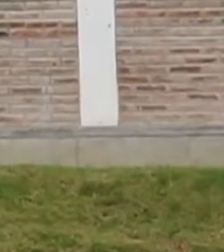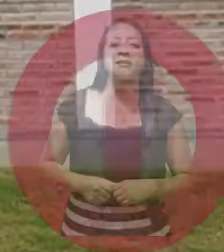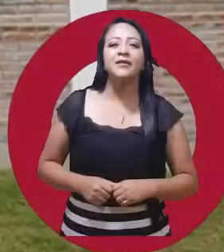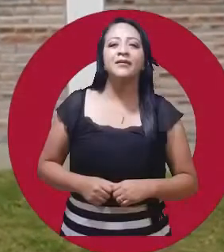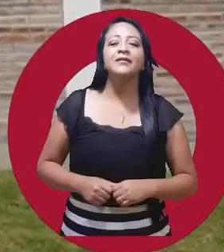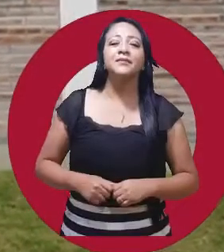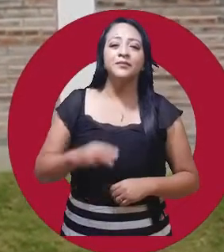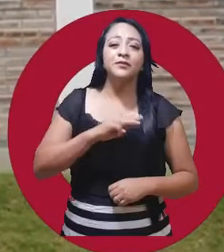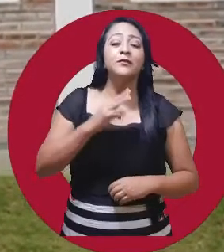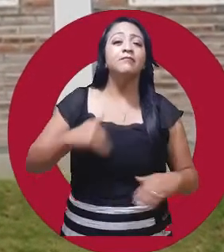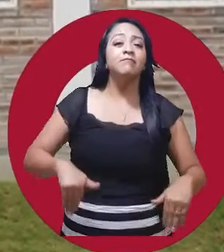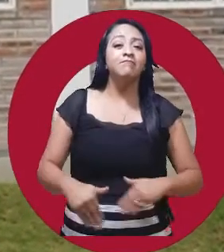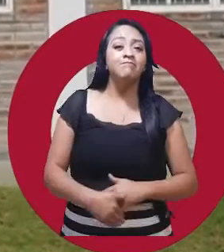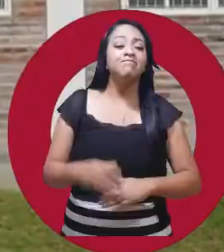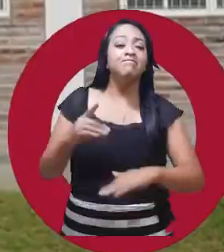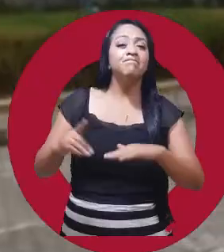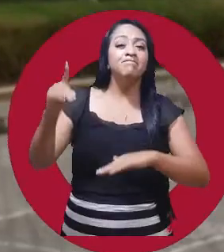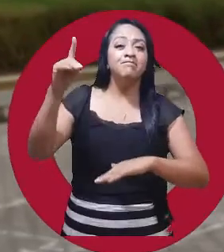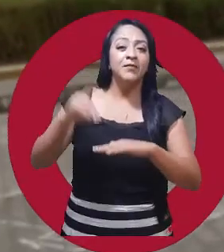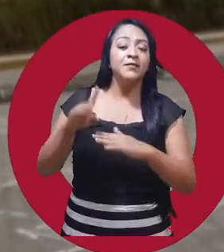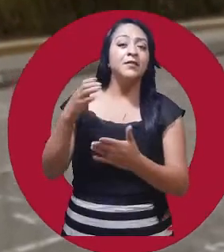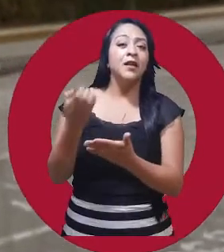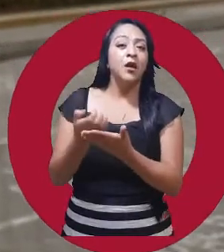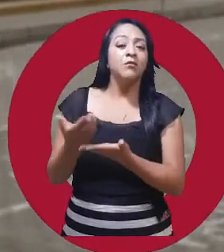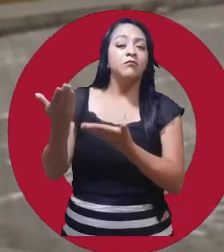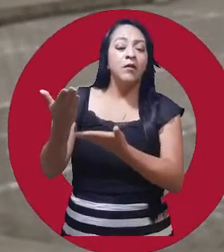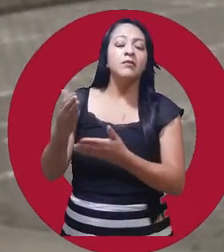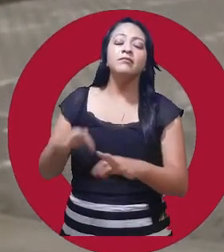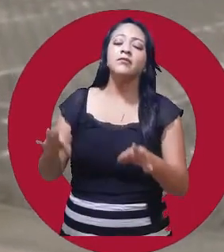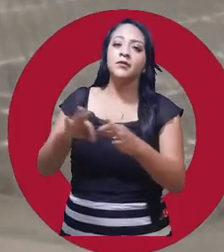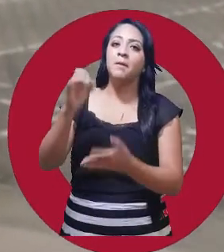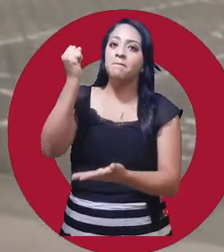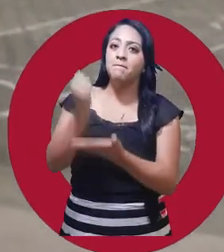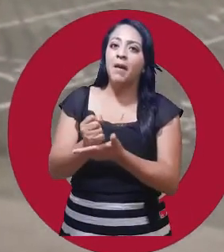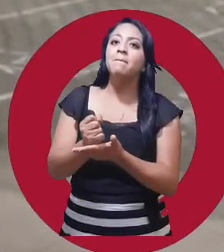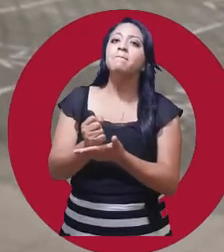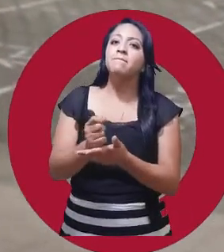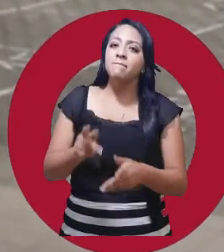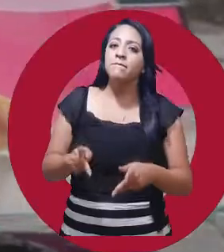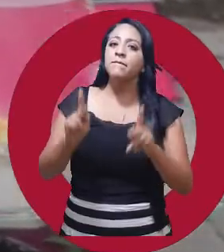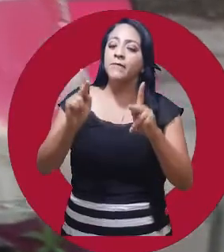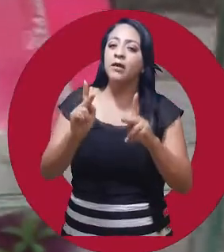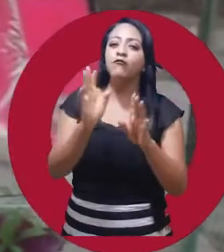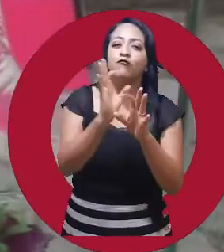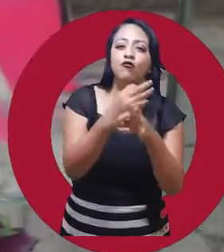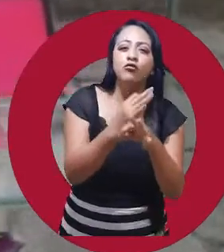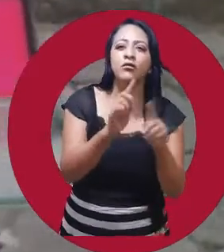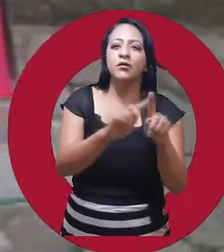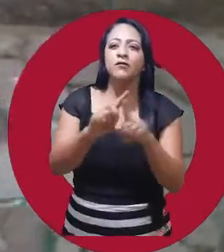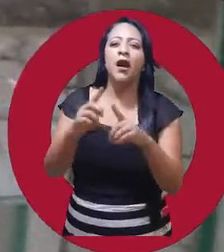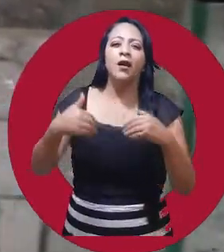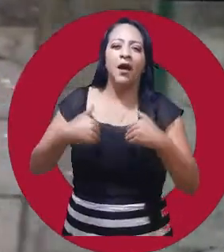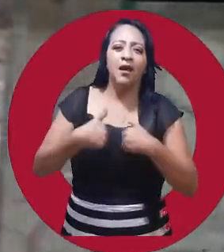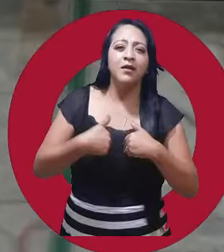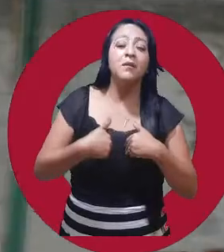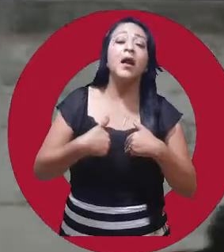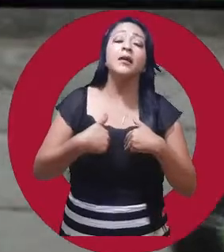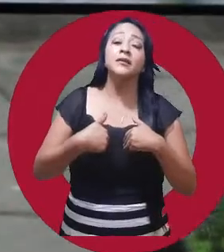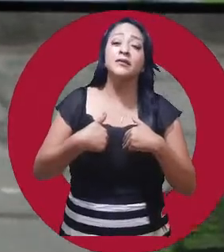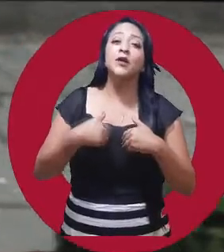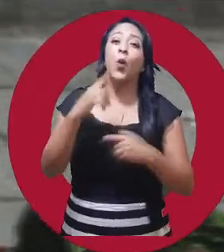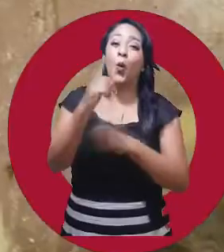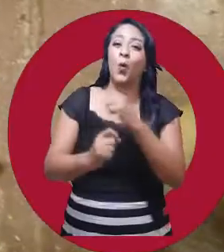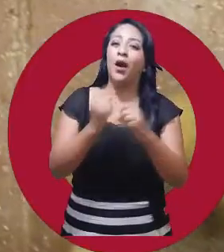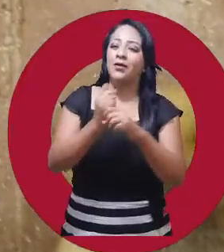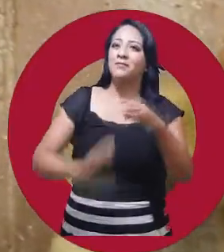Administración Municipal Otavaleña, a través de la Dirección de Desarrollo Económico, con estos permisos, que también nos admite el funcionamiento de centros de concentración de animales y es válido